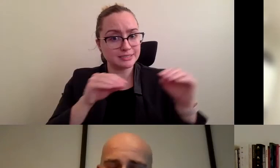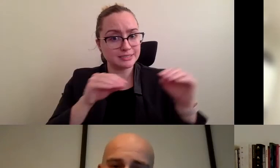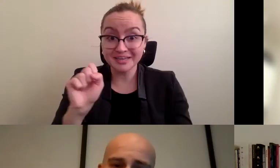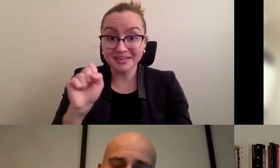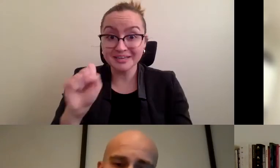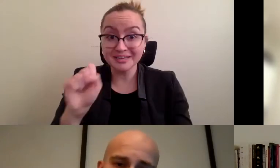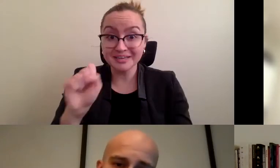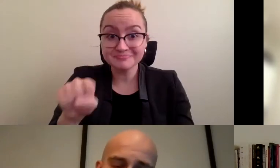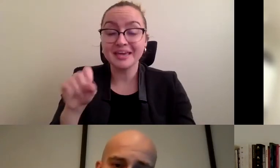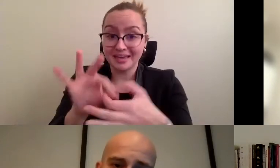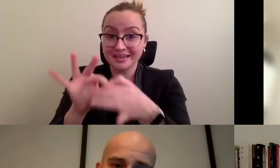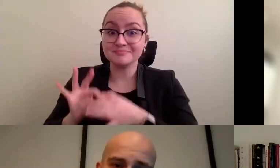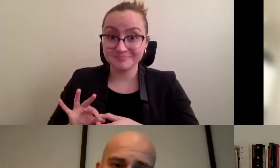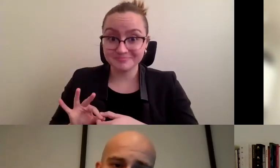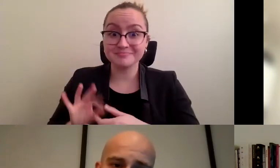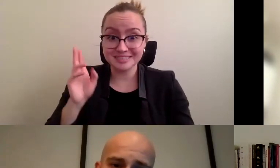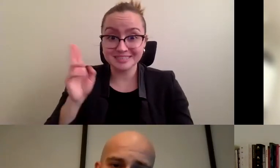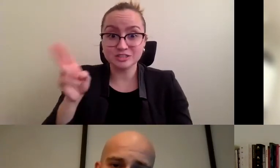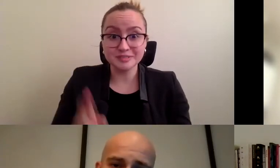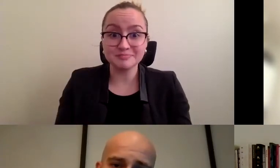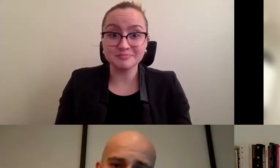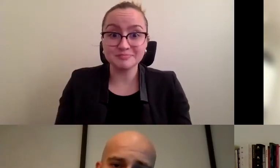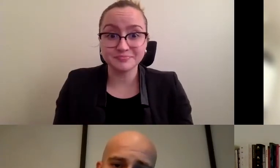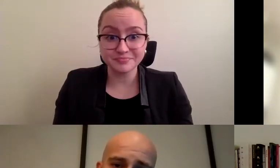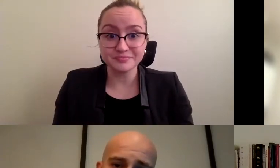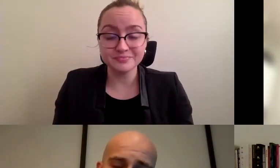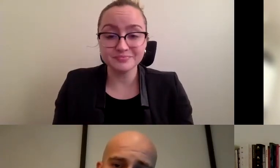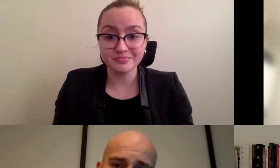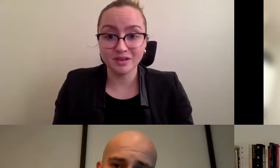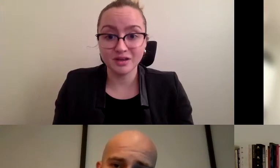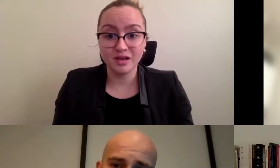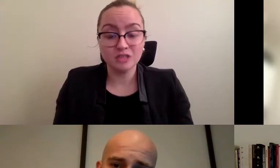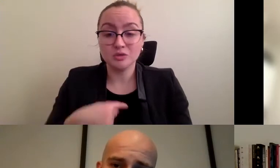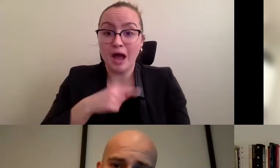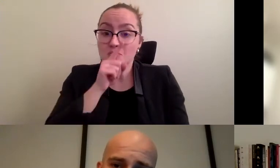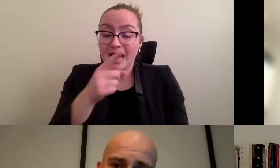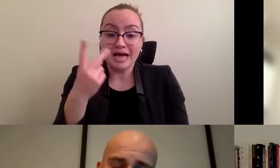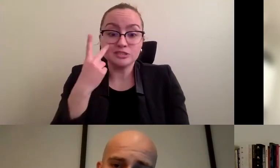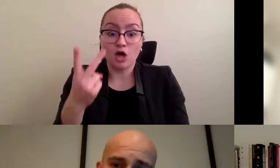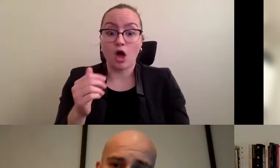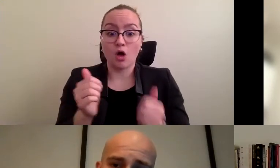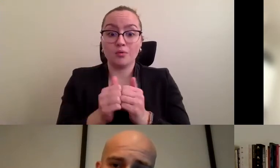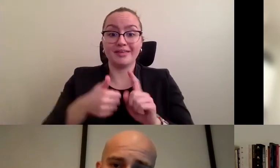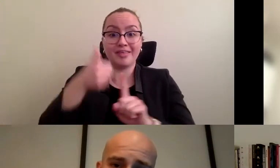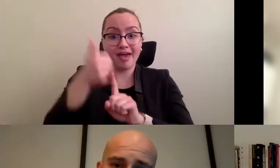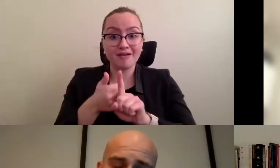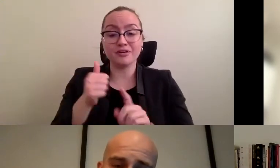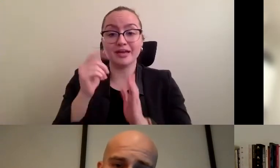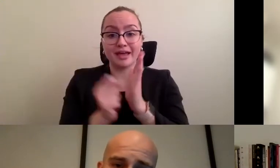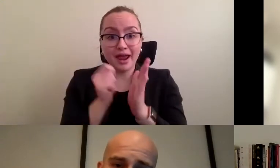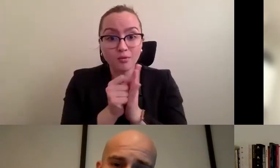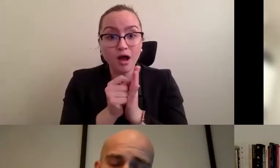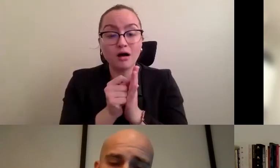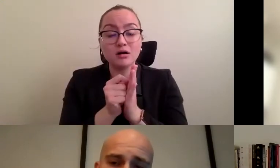Unidos ha siempre hecho una retórica de inmigración. Y la verdad es que sí. Lo que yo encontré es en todos